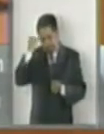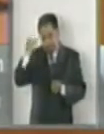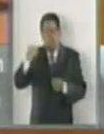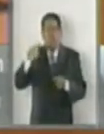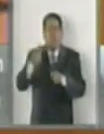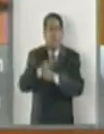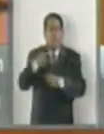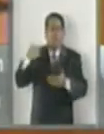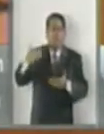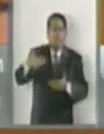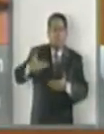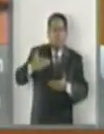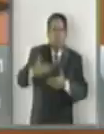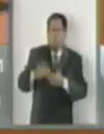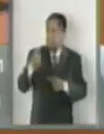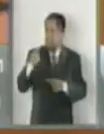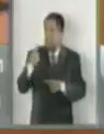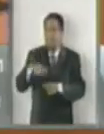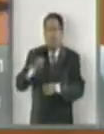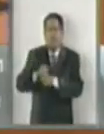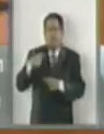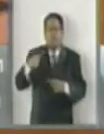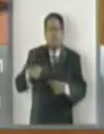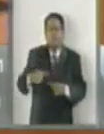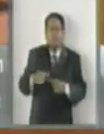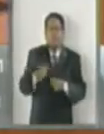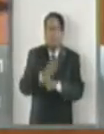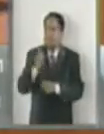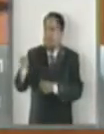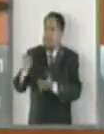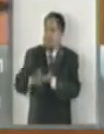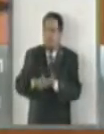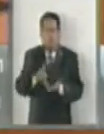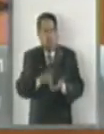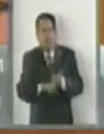sucediendo en las últimas semanas en ambas cámaras.